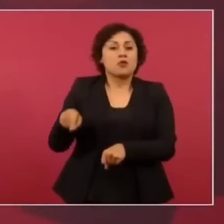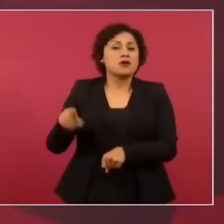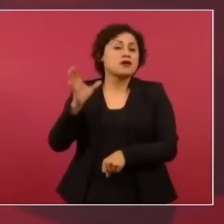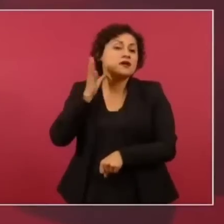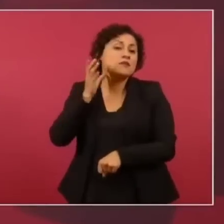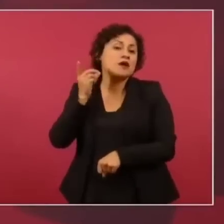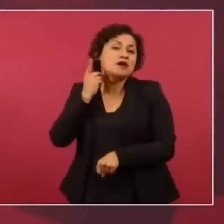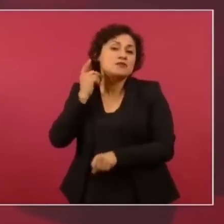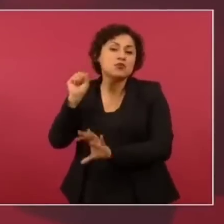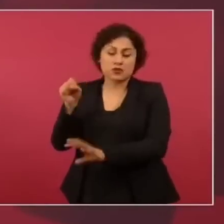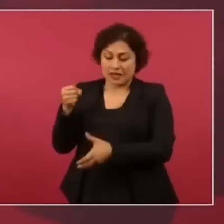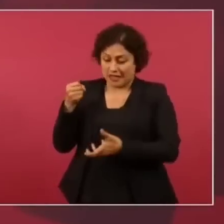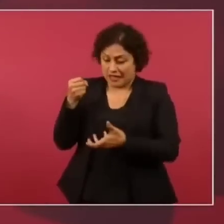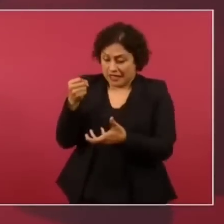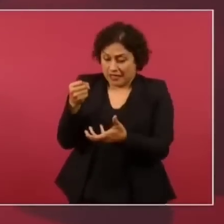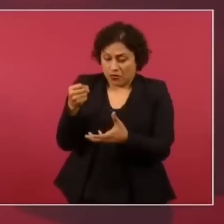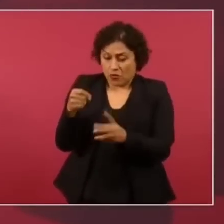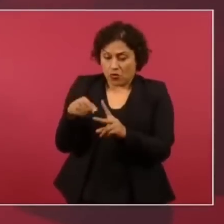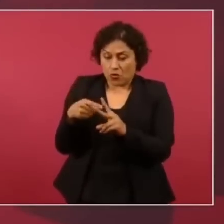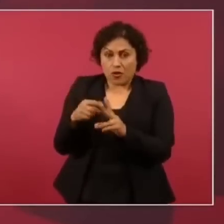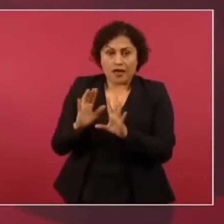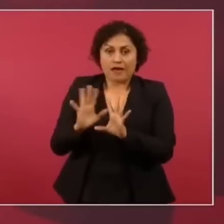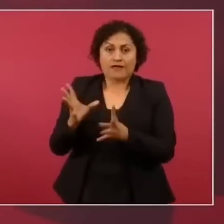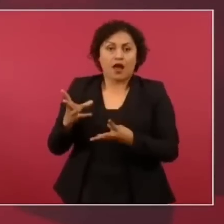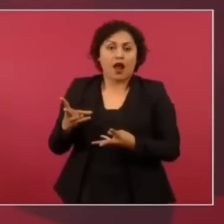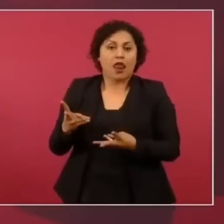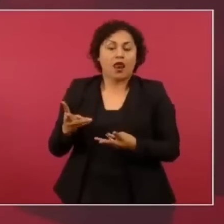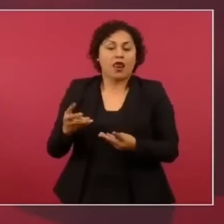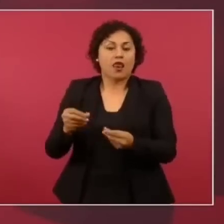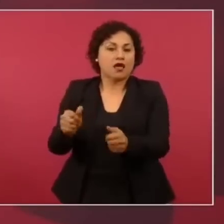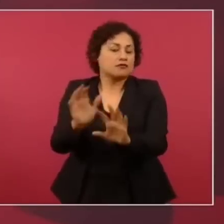se acabó, ya dejó de funcionar.